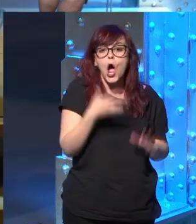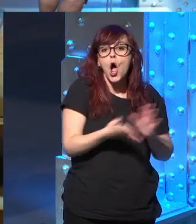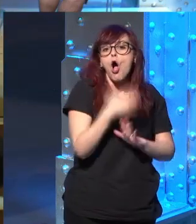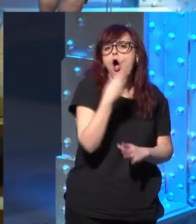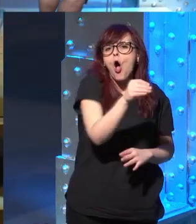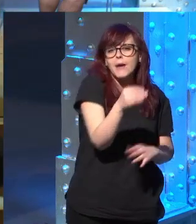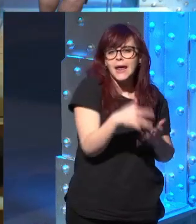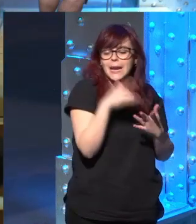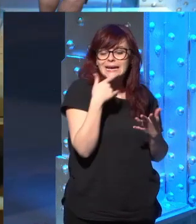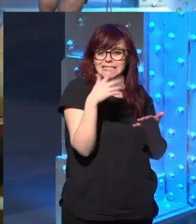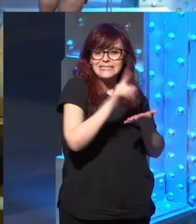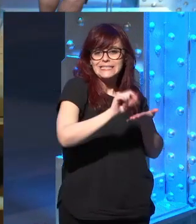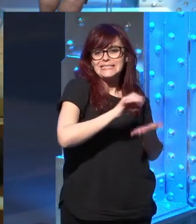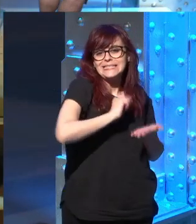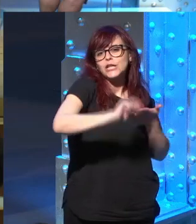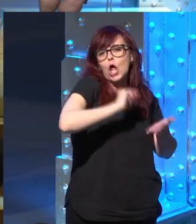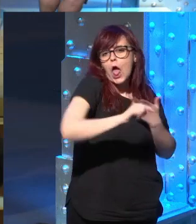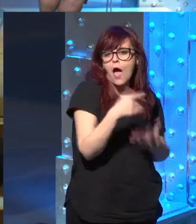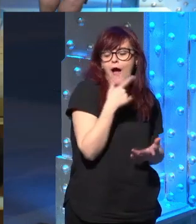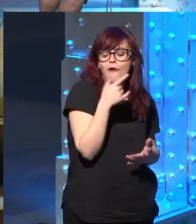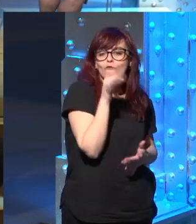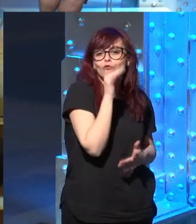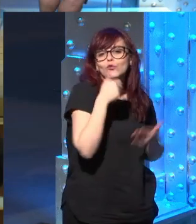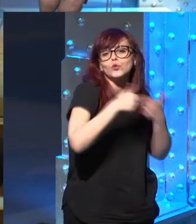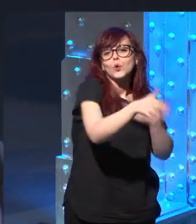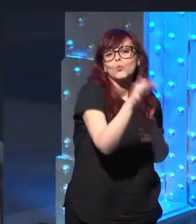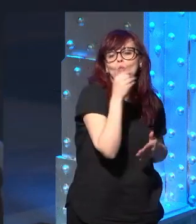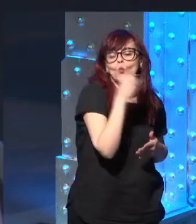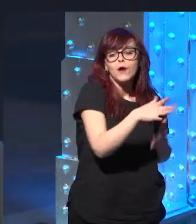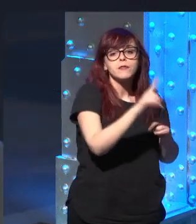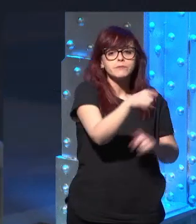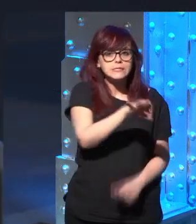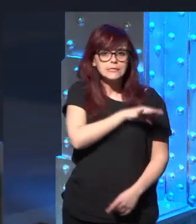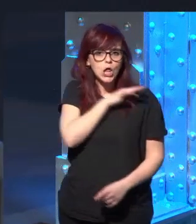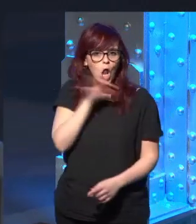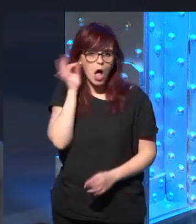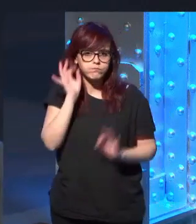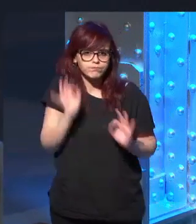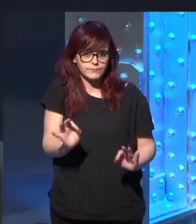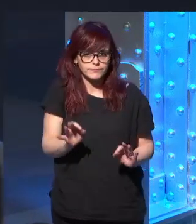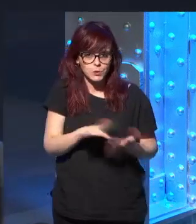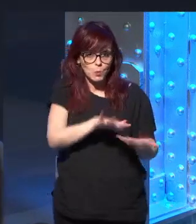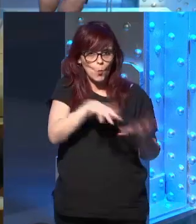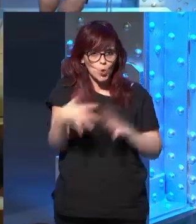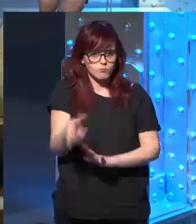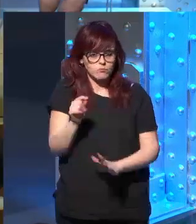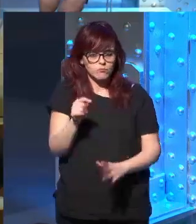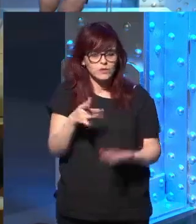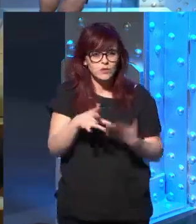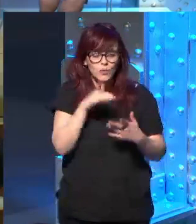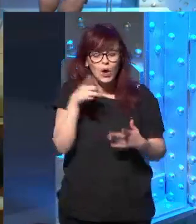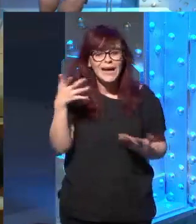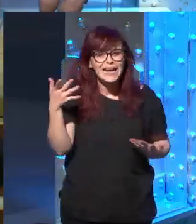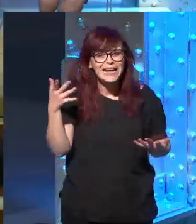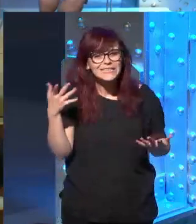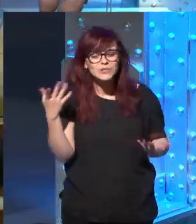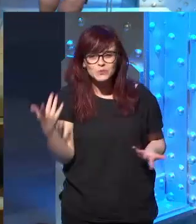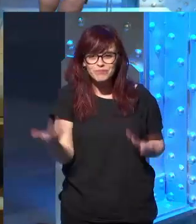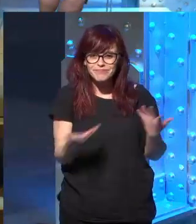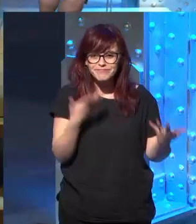jóvenes a señoras en este ámbito, ¿no? Pero yo creo que en este caso pasa con la señora también, es cierto. Sí, es como